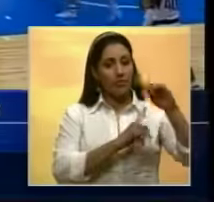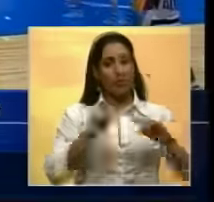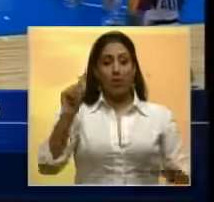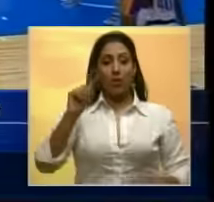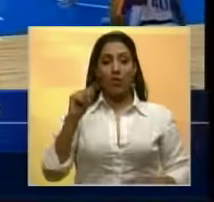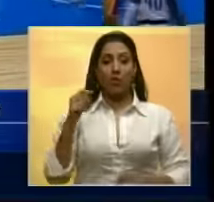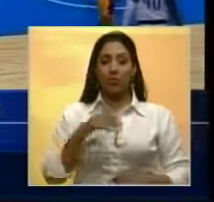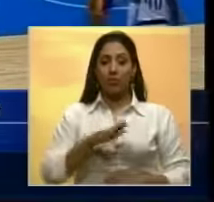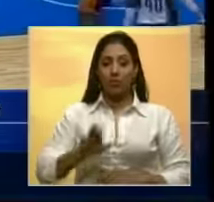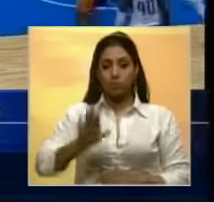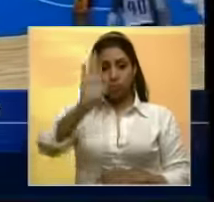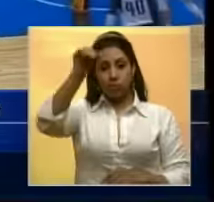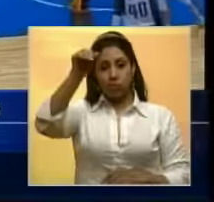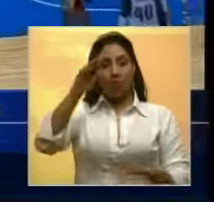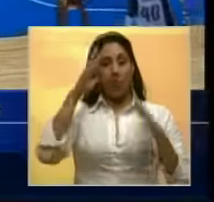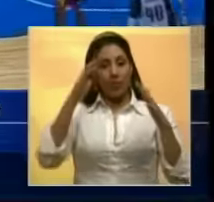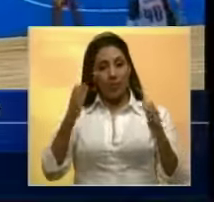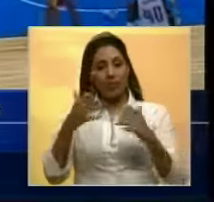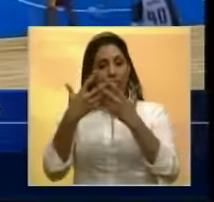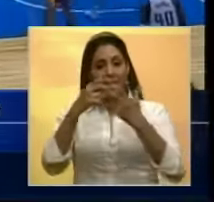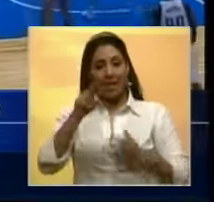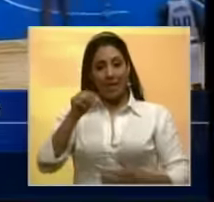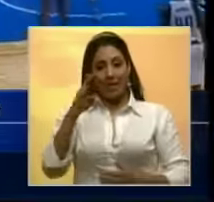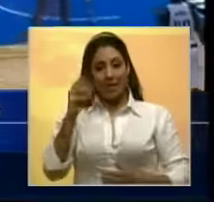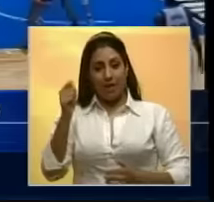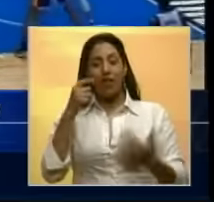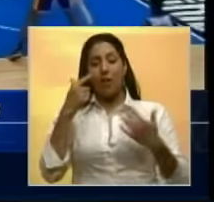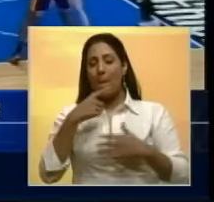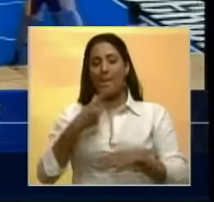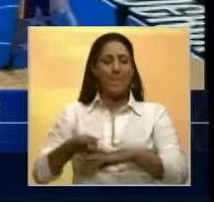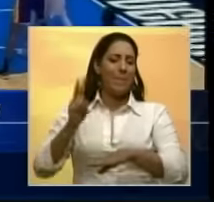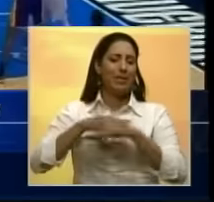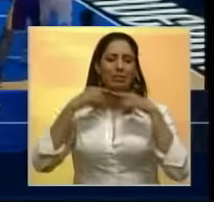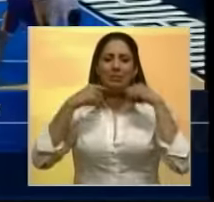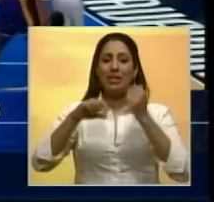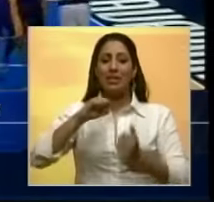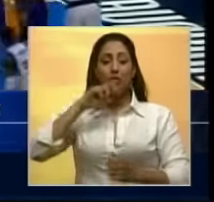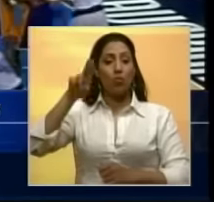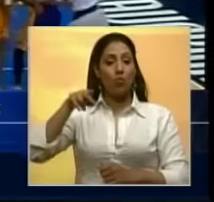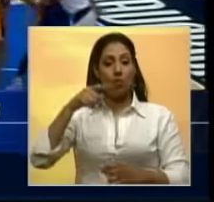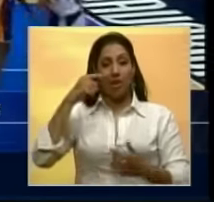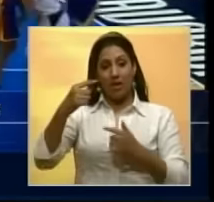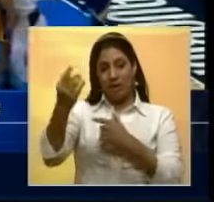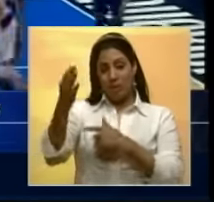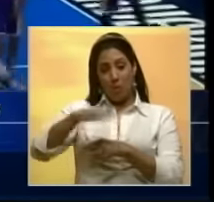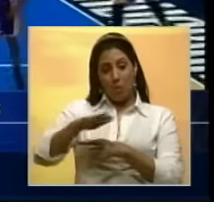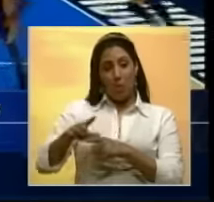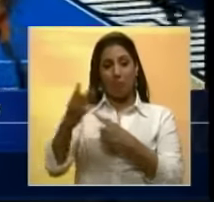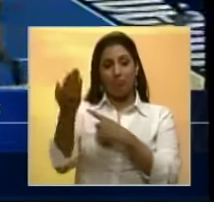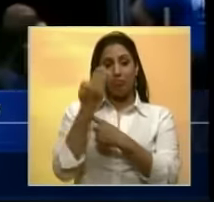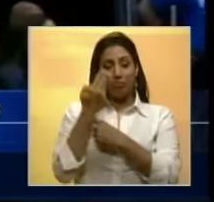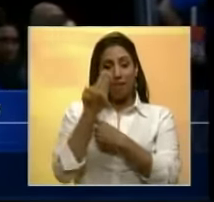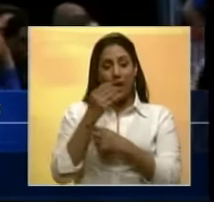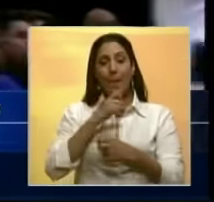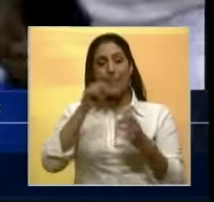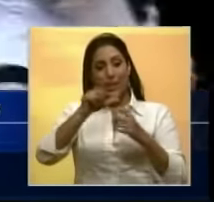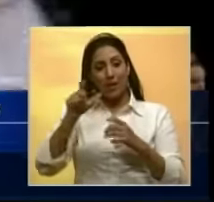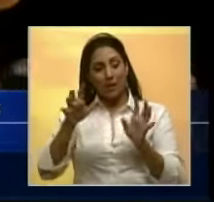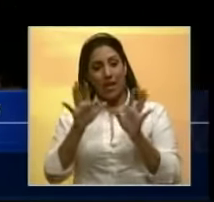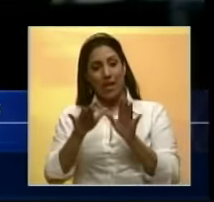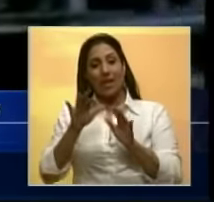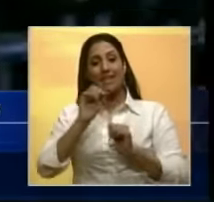En notas de la NBA, los Lakers de Los Ángeles sufrieron la peor derrota de su historia. Los Mavericks de Dallas superaron a los